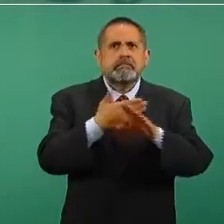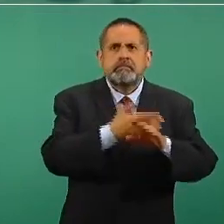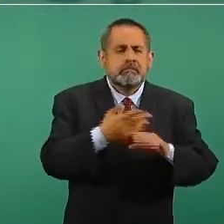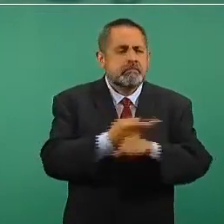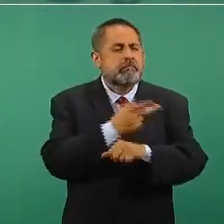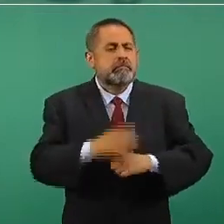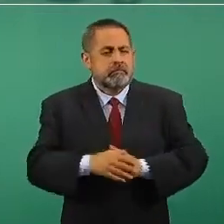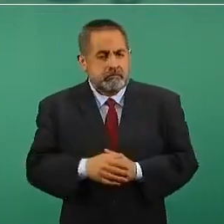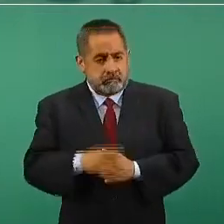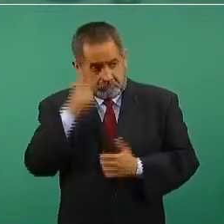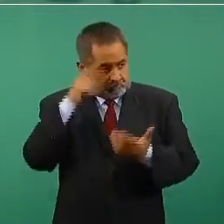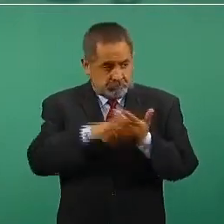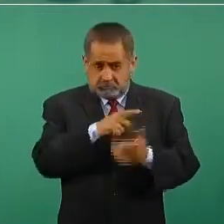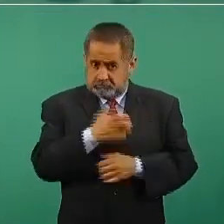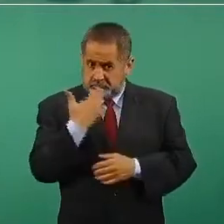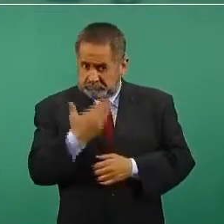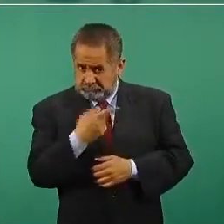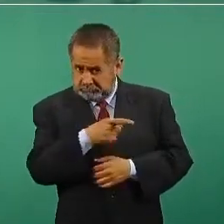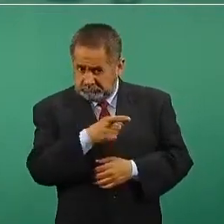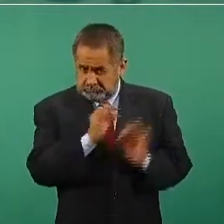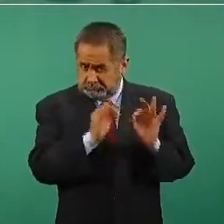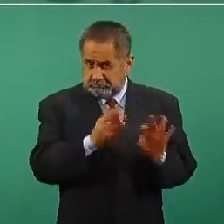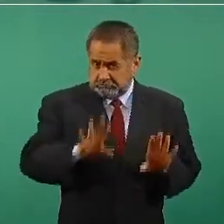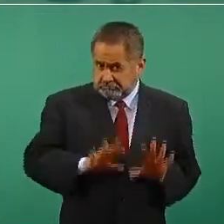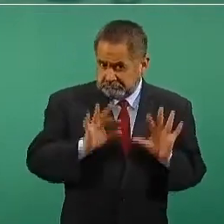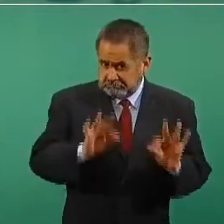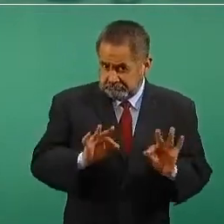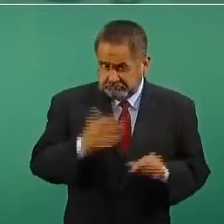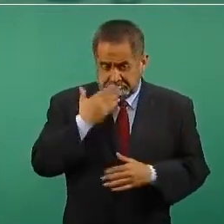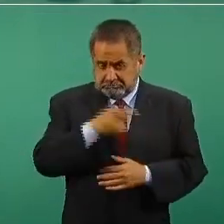si consideran que esto es adecuado.